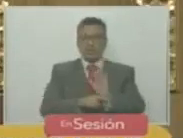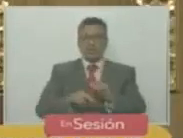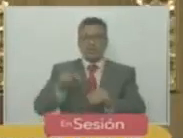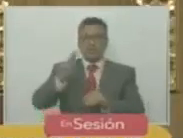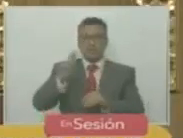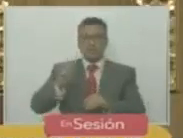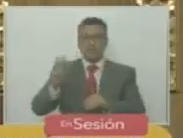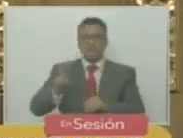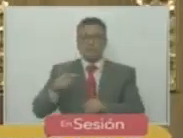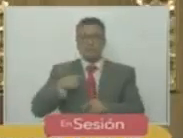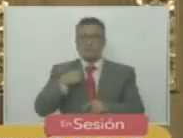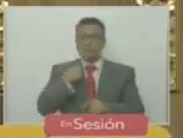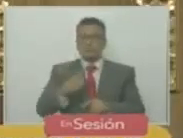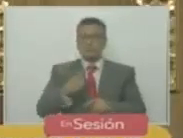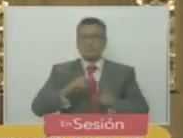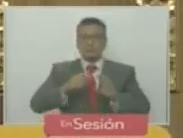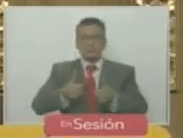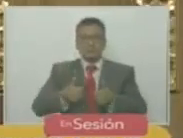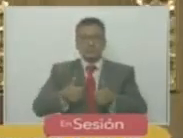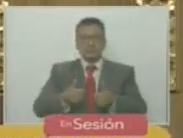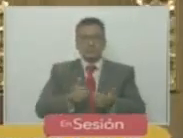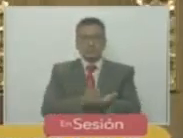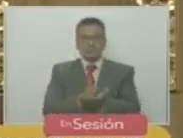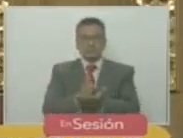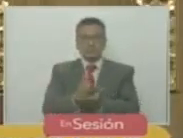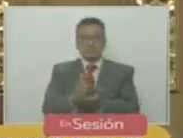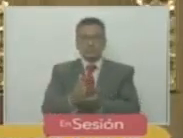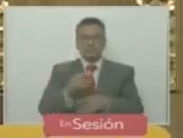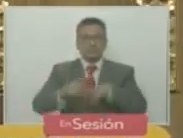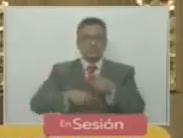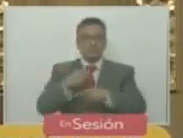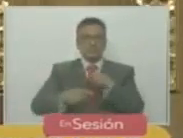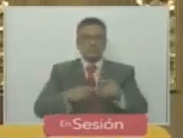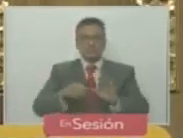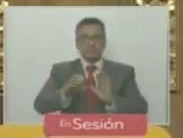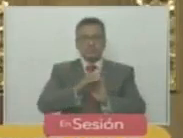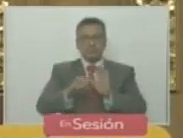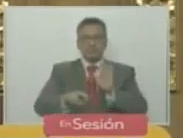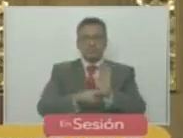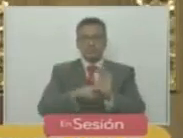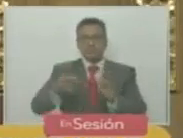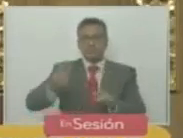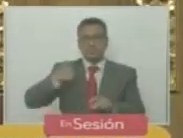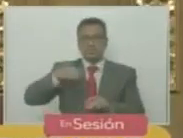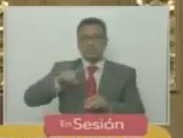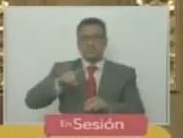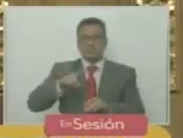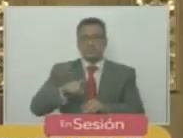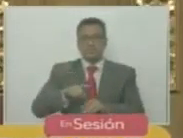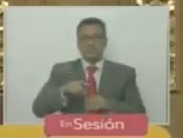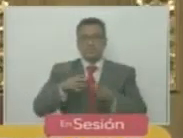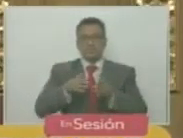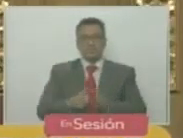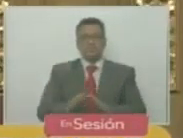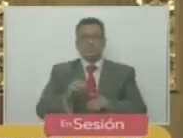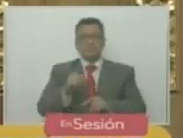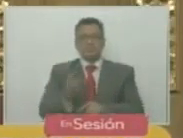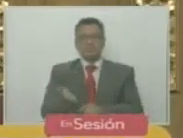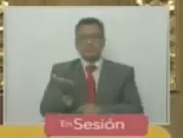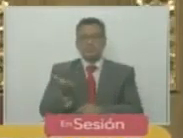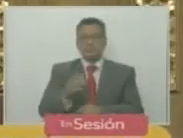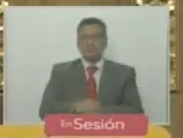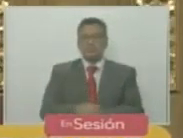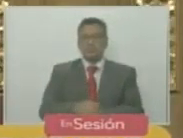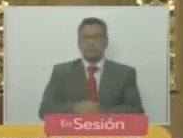República dio inicio a un trascendental proceso constituyente que tiene entre sus hitos fundamentales